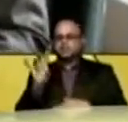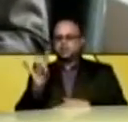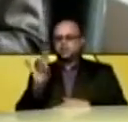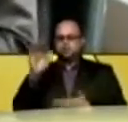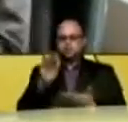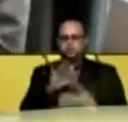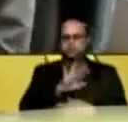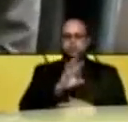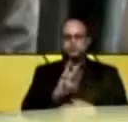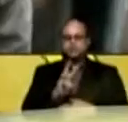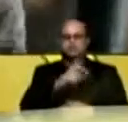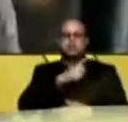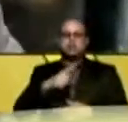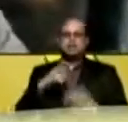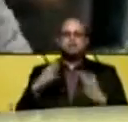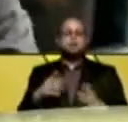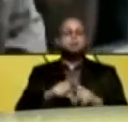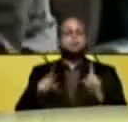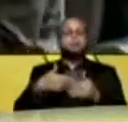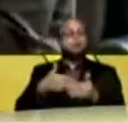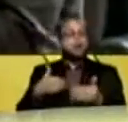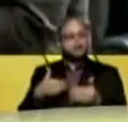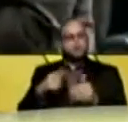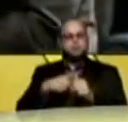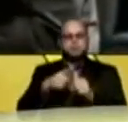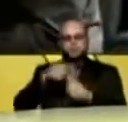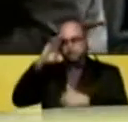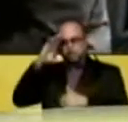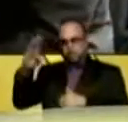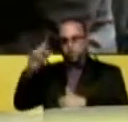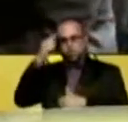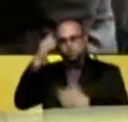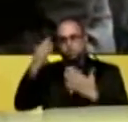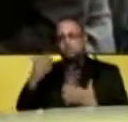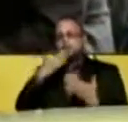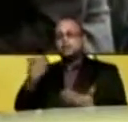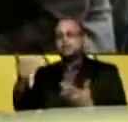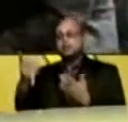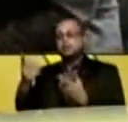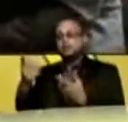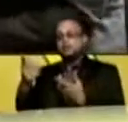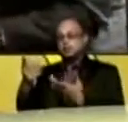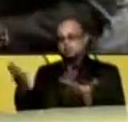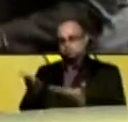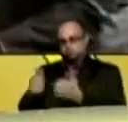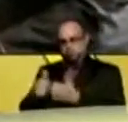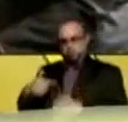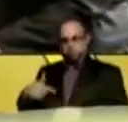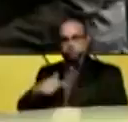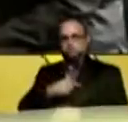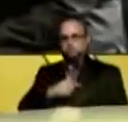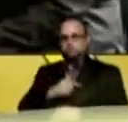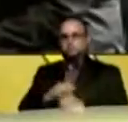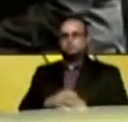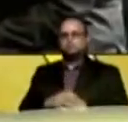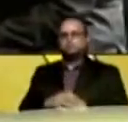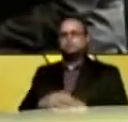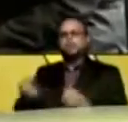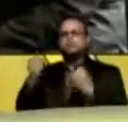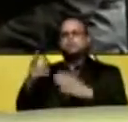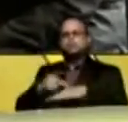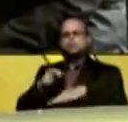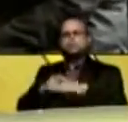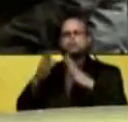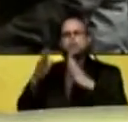legisladores pero antes de eso saludo gobernador y gracias por estar con nosotros muchos puertorriqueños encontraron su